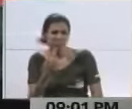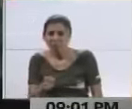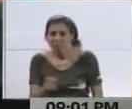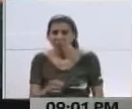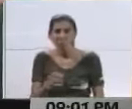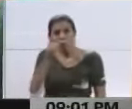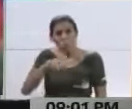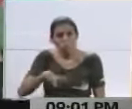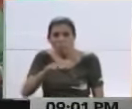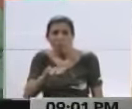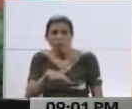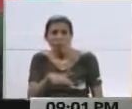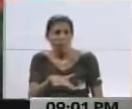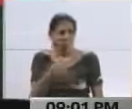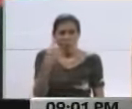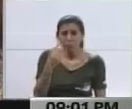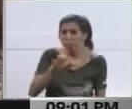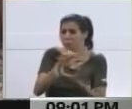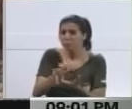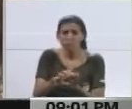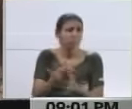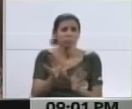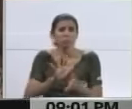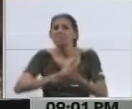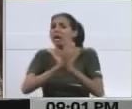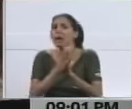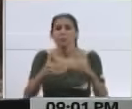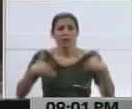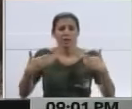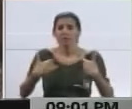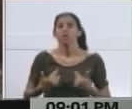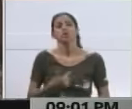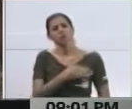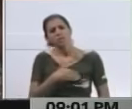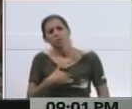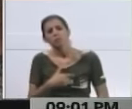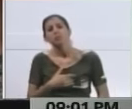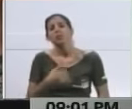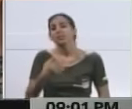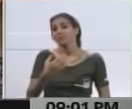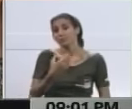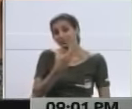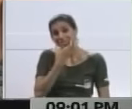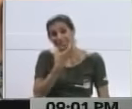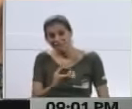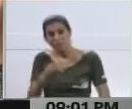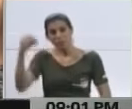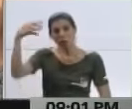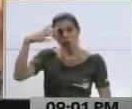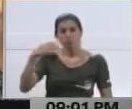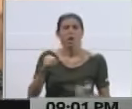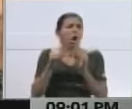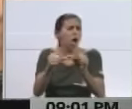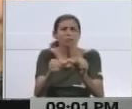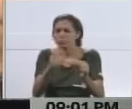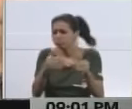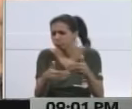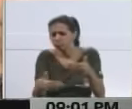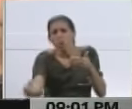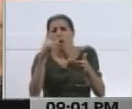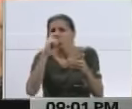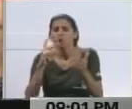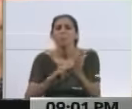alegría. Mi deseo es que esta luz de amor decembrina nos alumbre todo el año 2017,